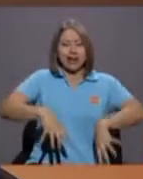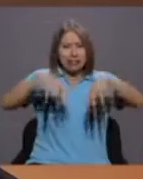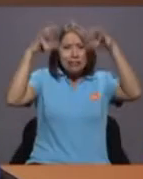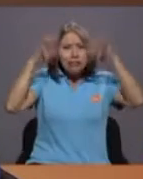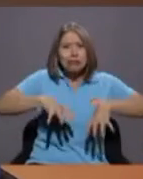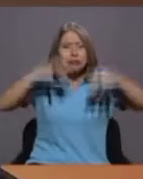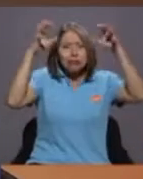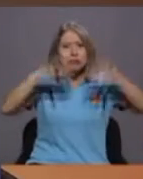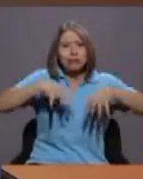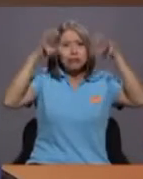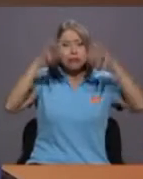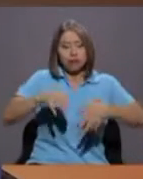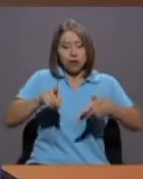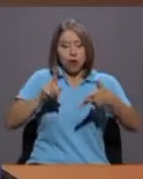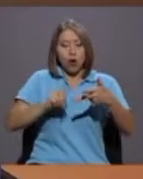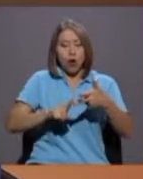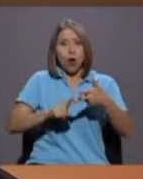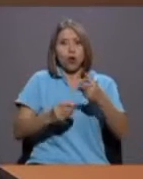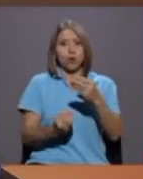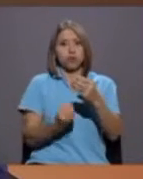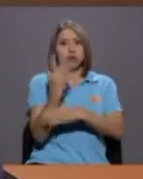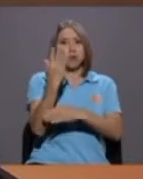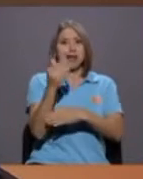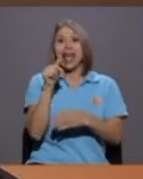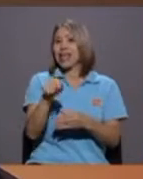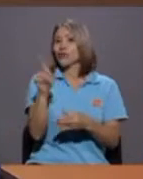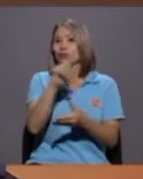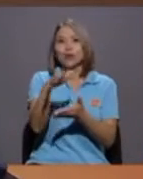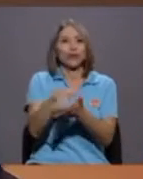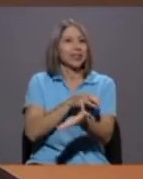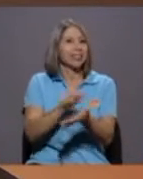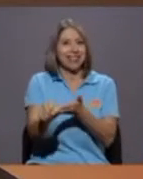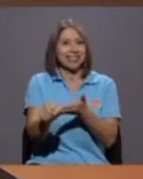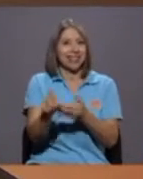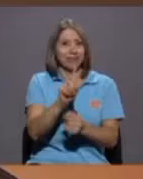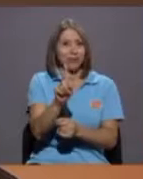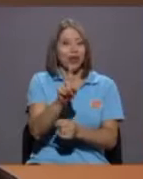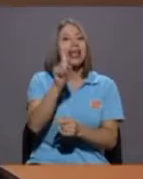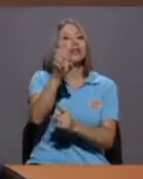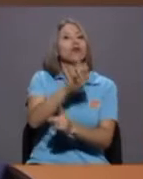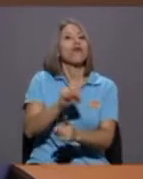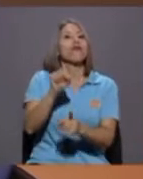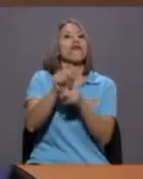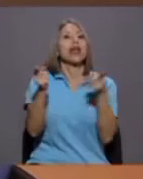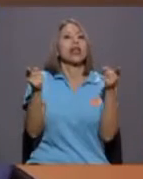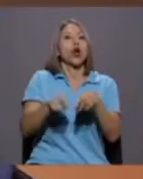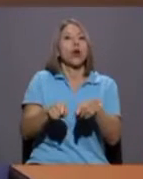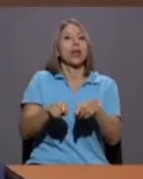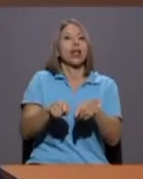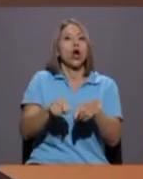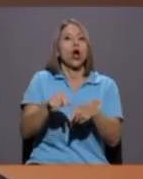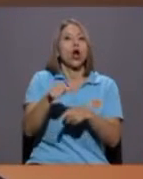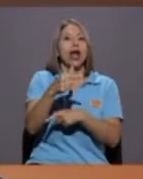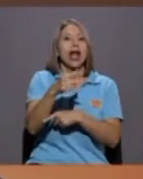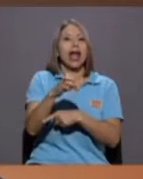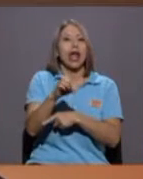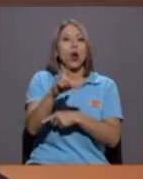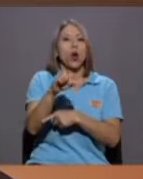erupción volcánica no es un desastre, es un fenómeno geológico o